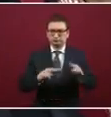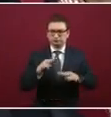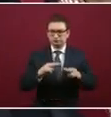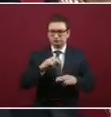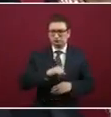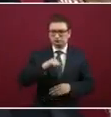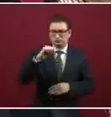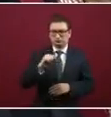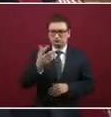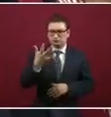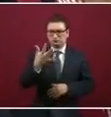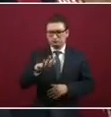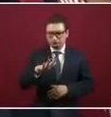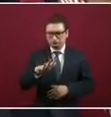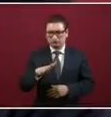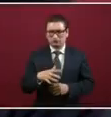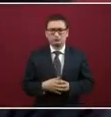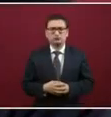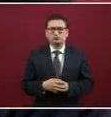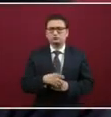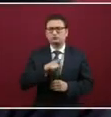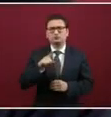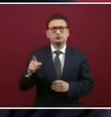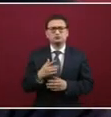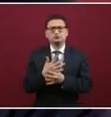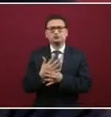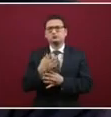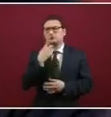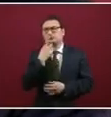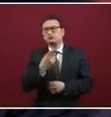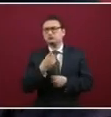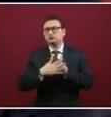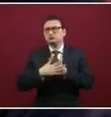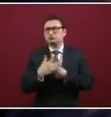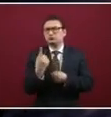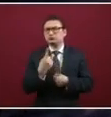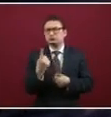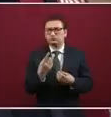10 homicidios. ¿Qué le dijeron? O sea, ¿cuál es la causa